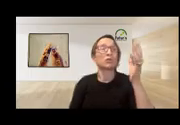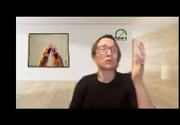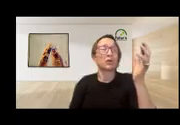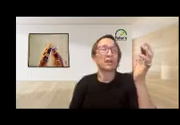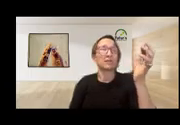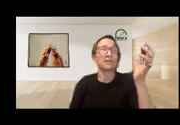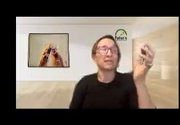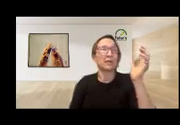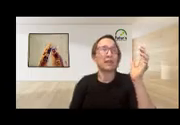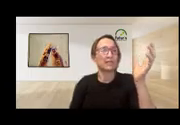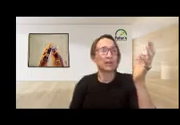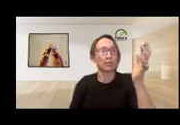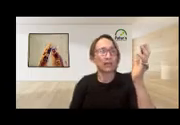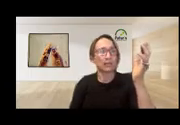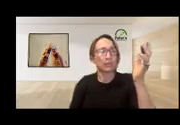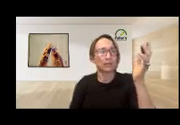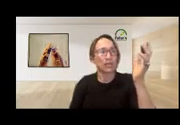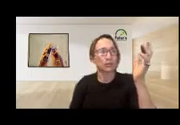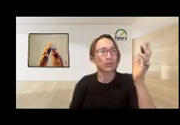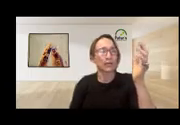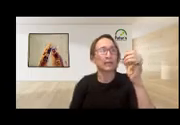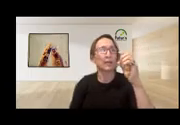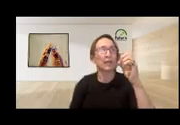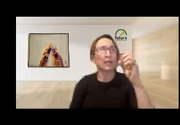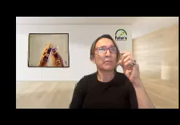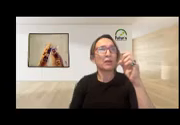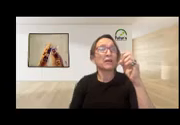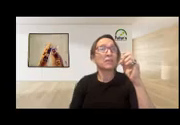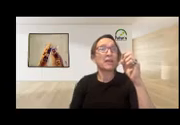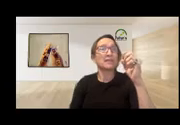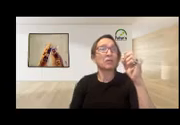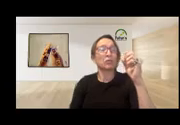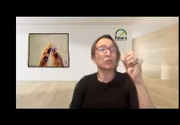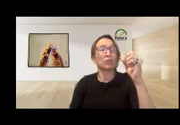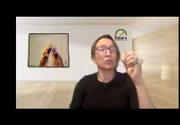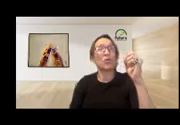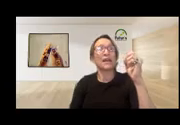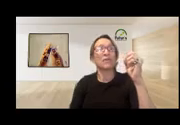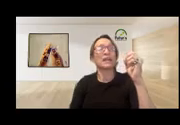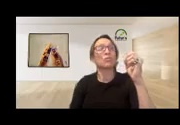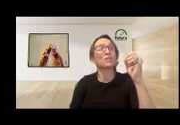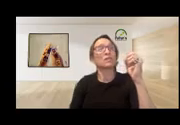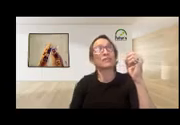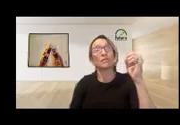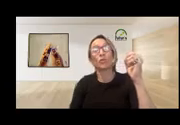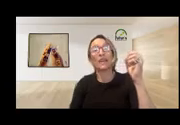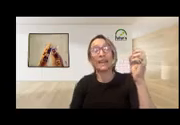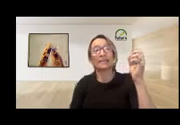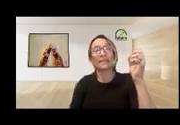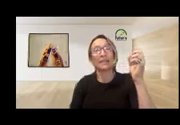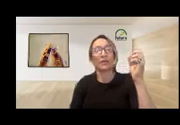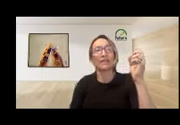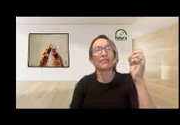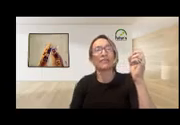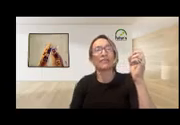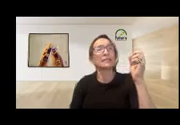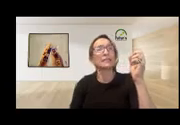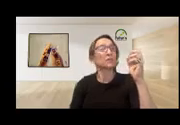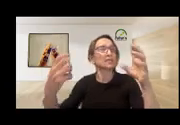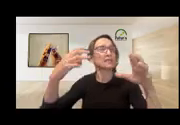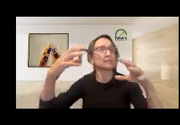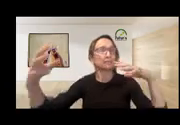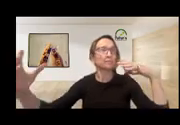bueno, los carnívoros fueron quienes más se beneficiaron en este proceso, ¿verdad? Pero también se encontraron con animales muchas veces muy grandes que